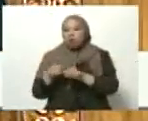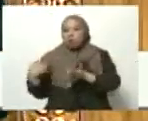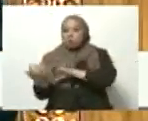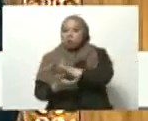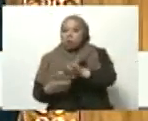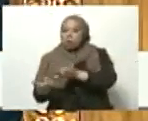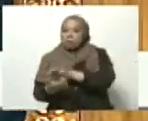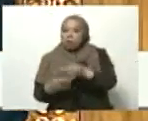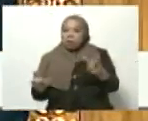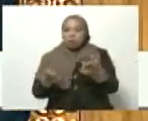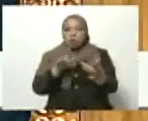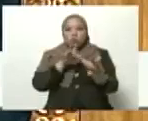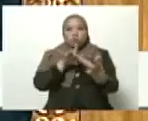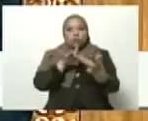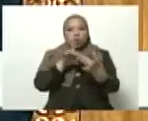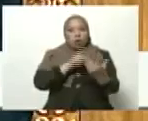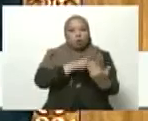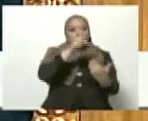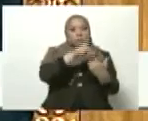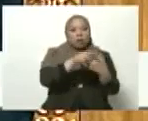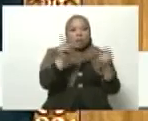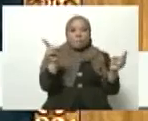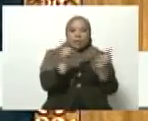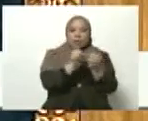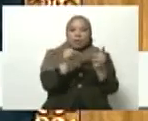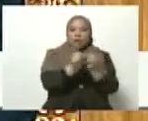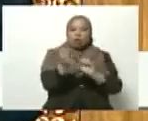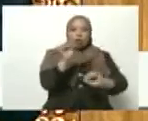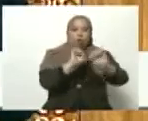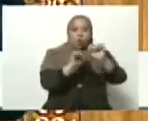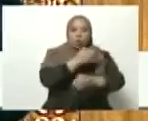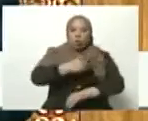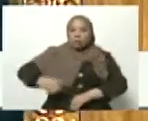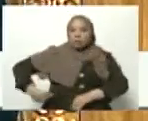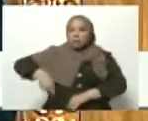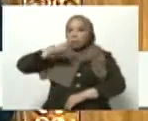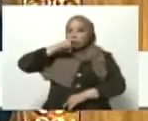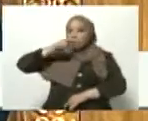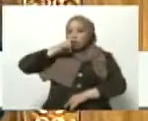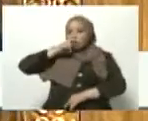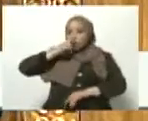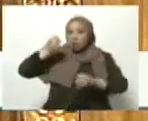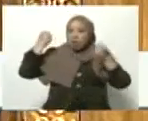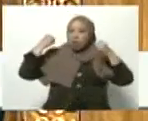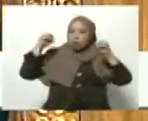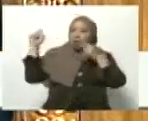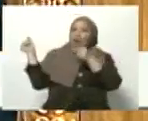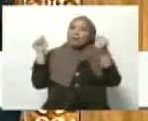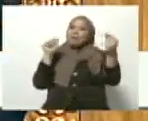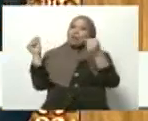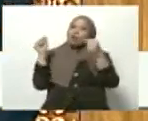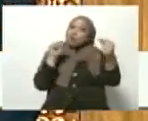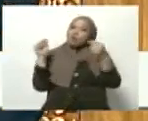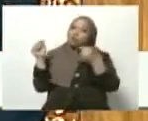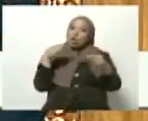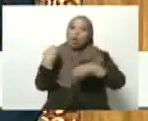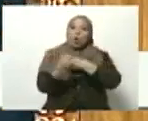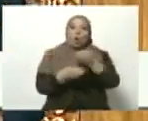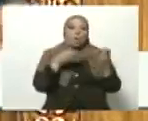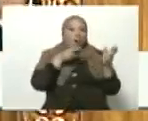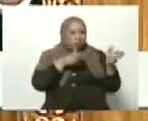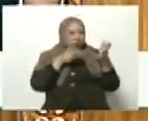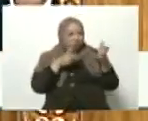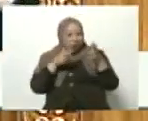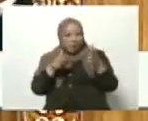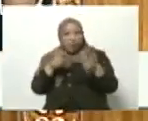específica, directo contra el presidente Nicolás Maduro, y ahí empezamos a discutir básicamente el asesinato. Todos